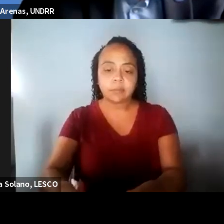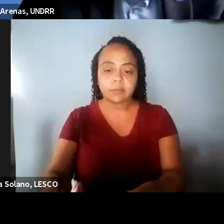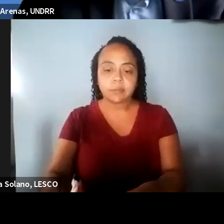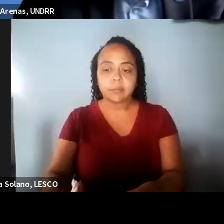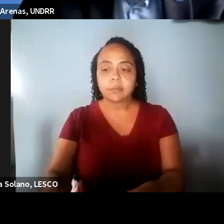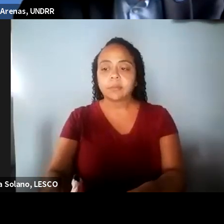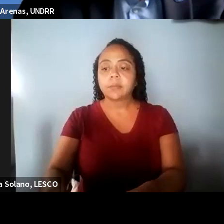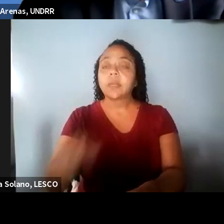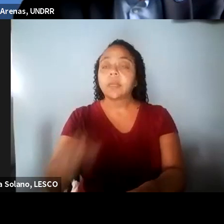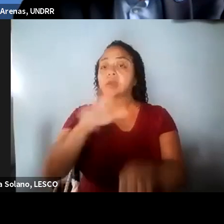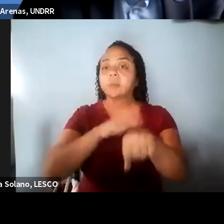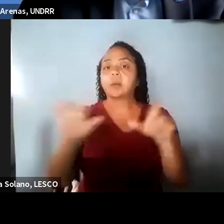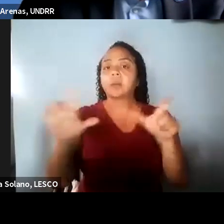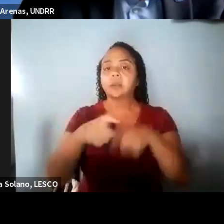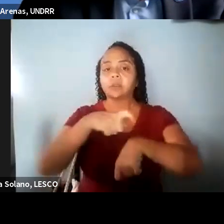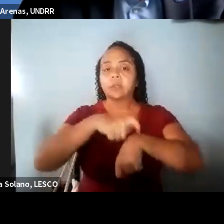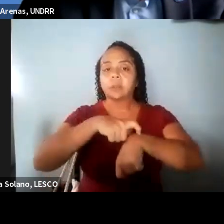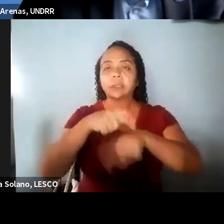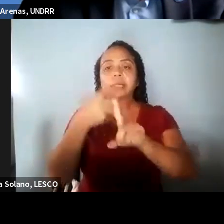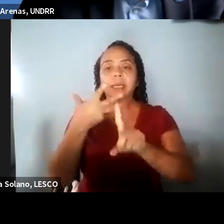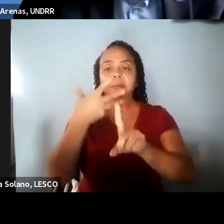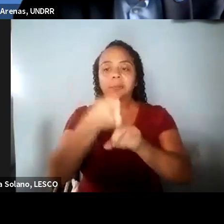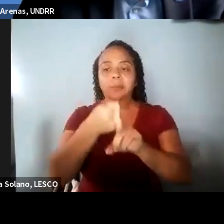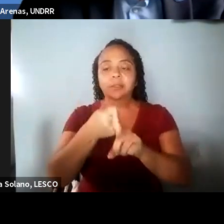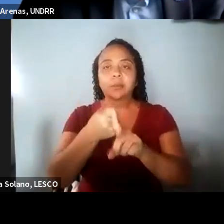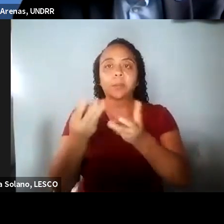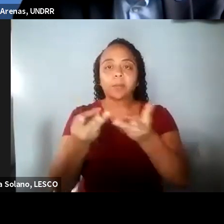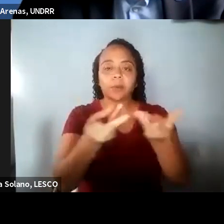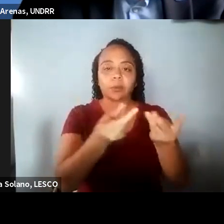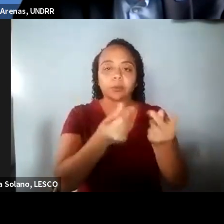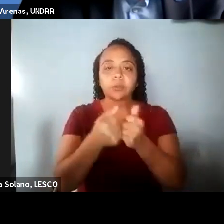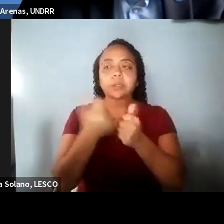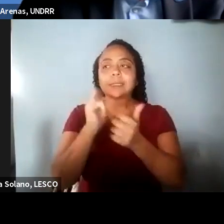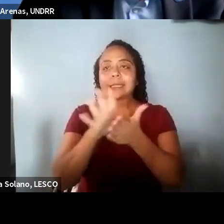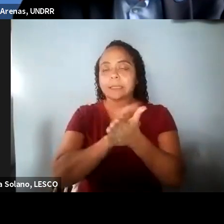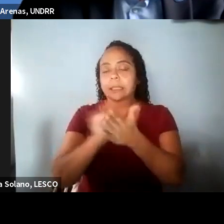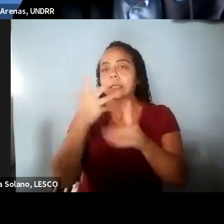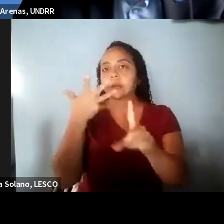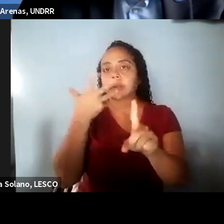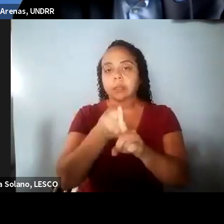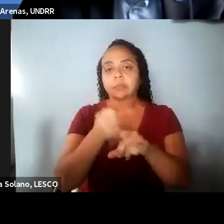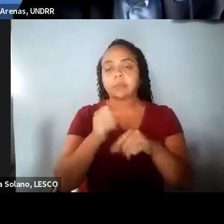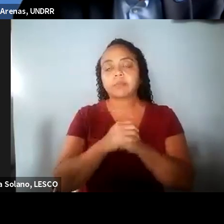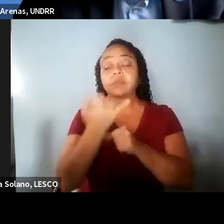tiempos del impacto en la producción cuando el desastre nos impacta es decir si la si la obra resiliente pues más